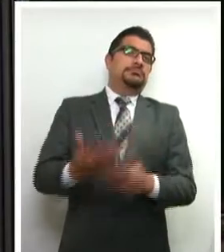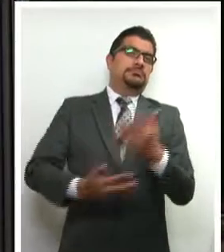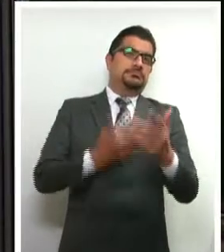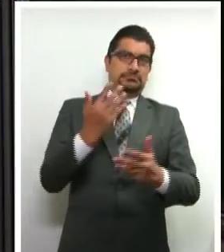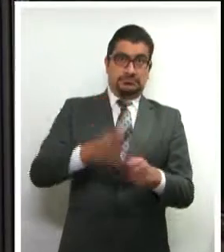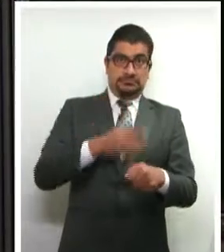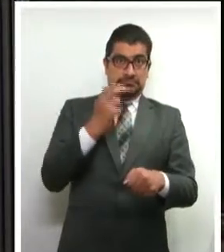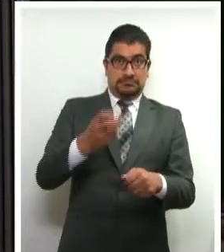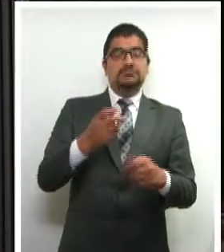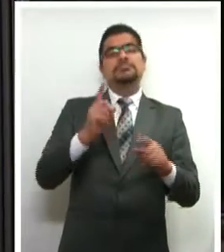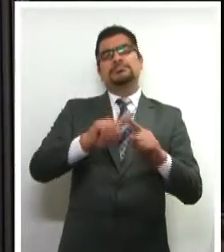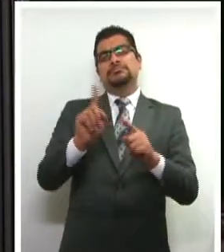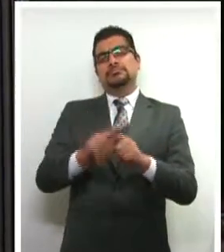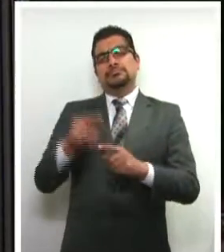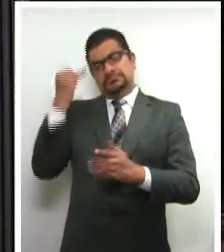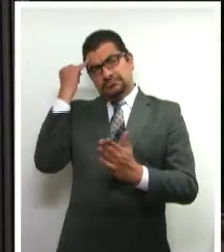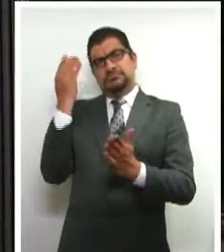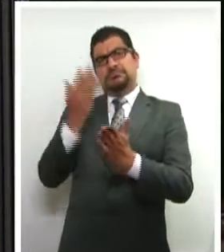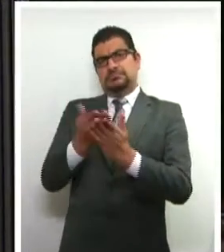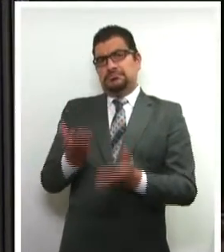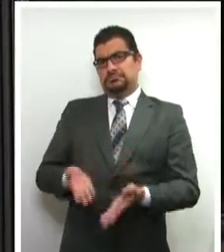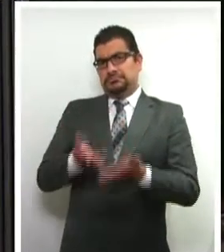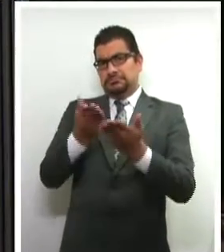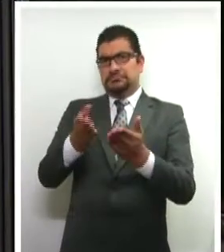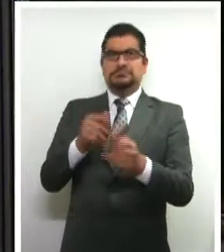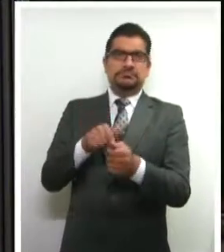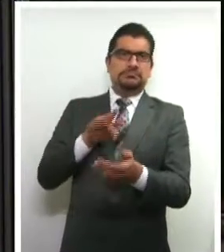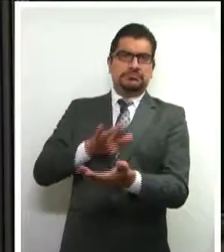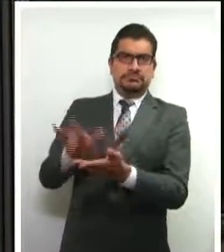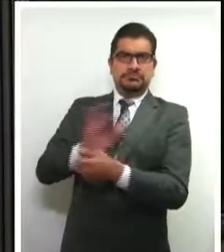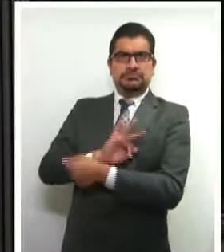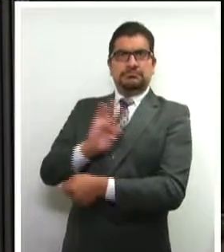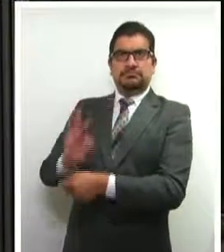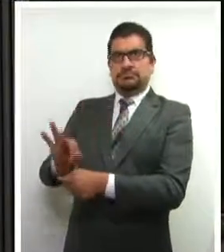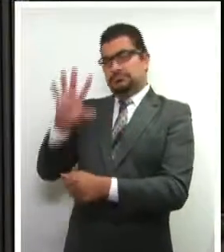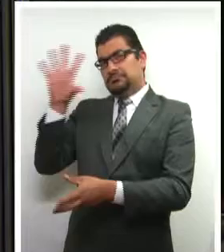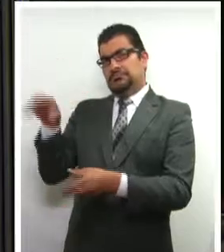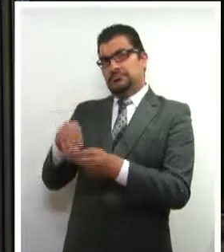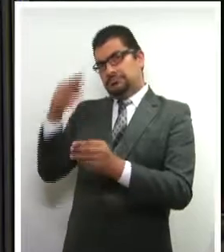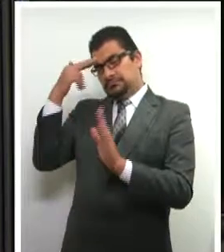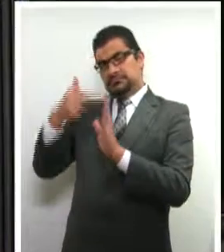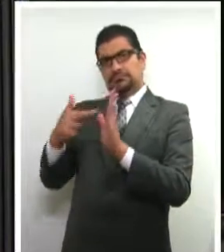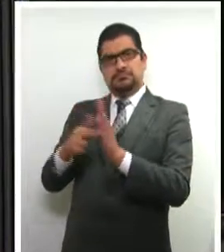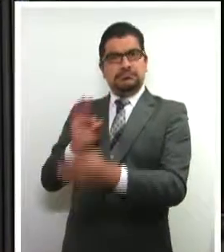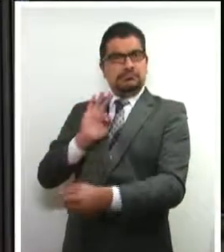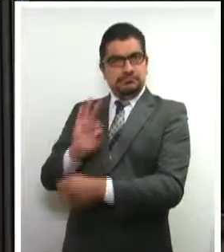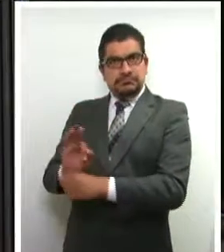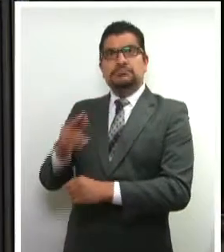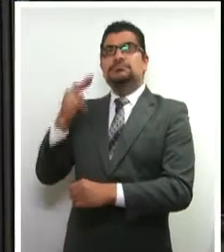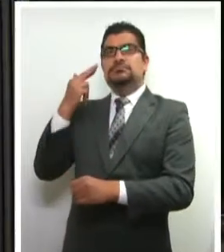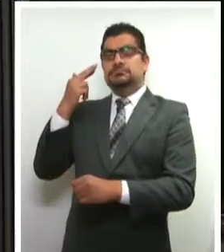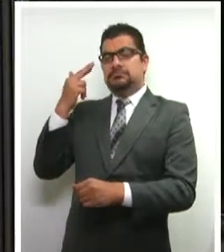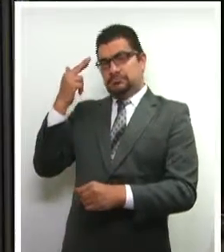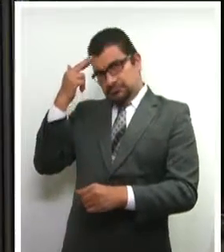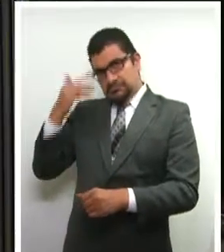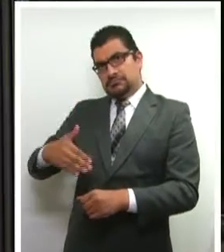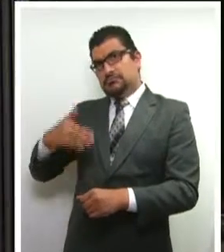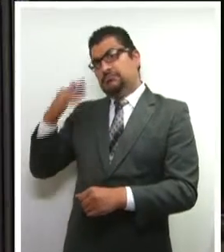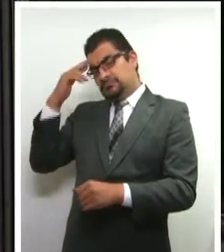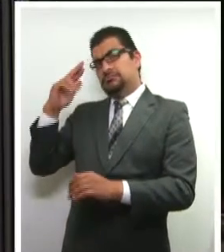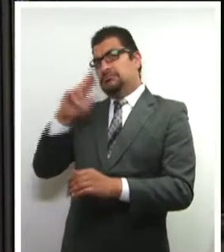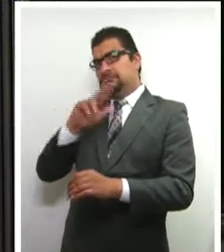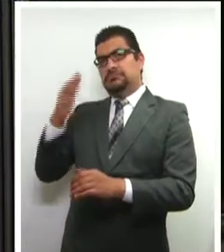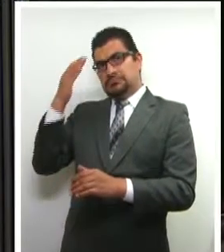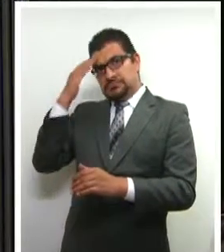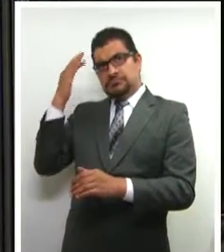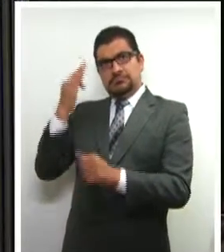presentado diversas iniciativas que buscan consolidar un marco normativo que reconozca derechos